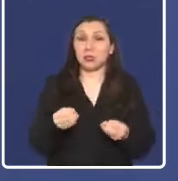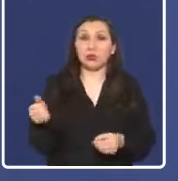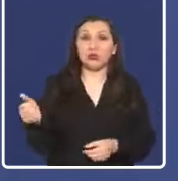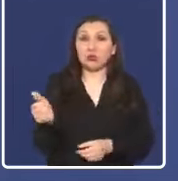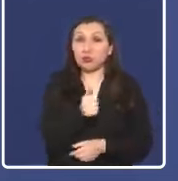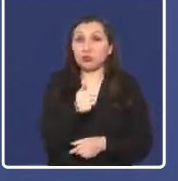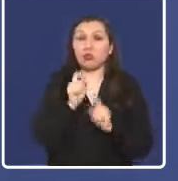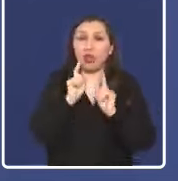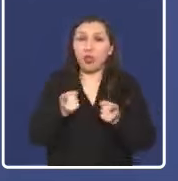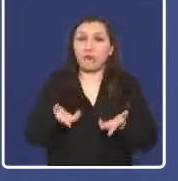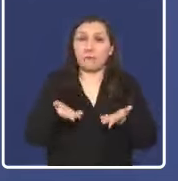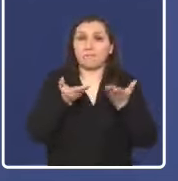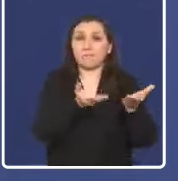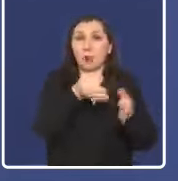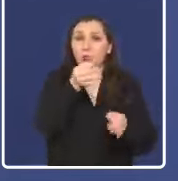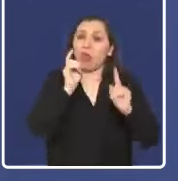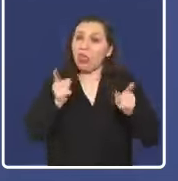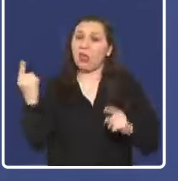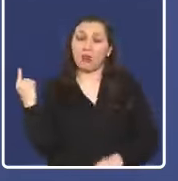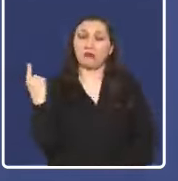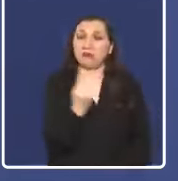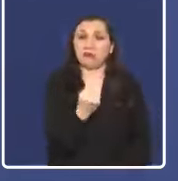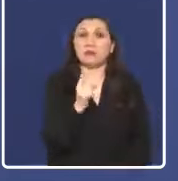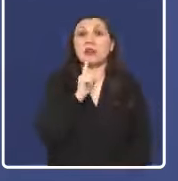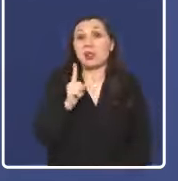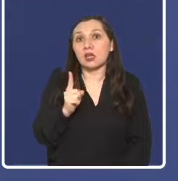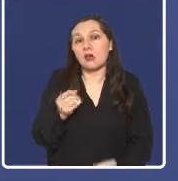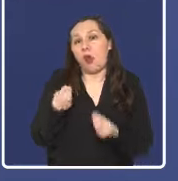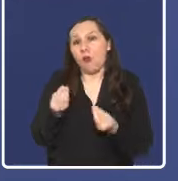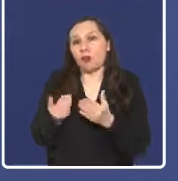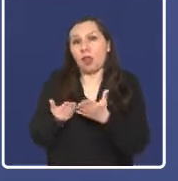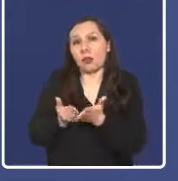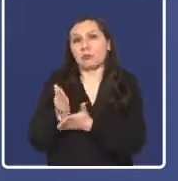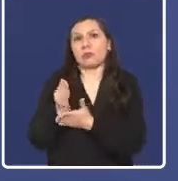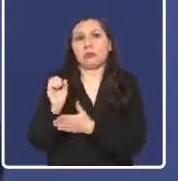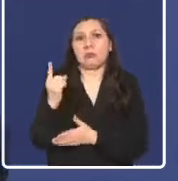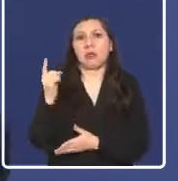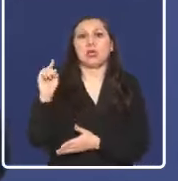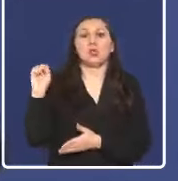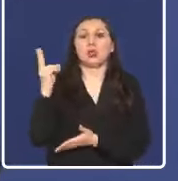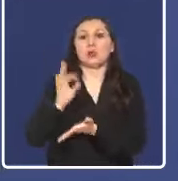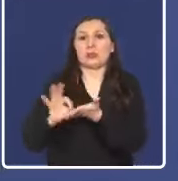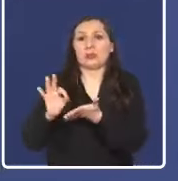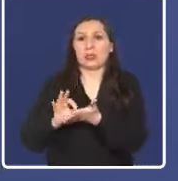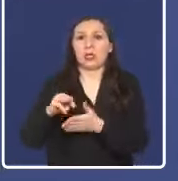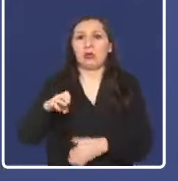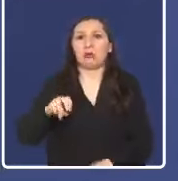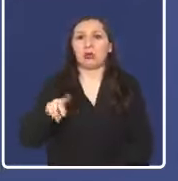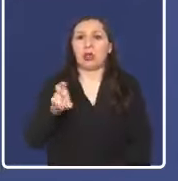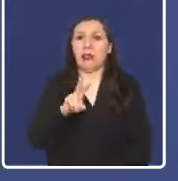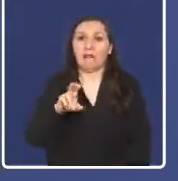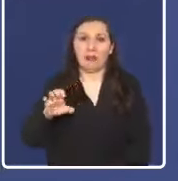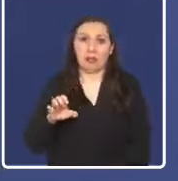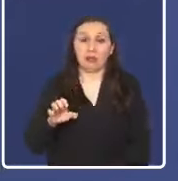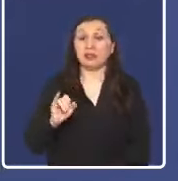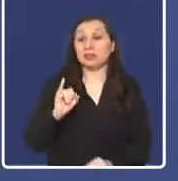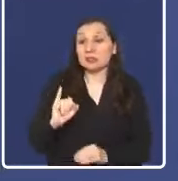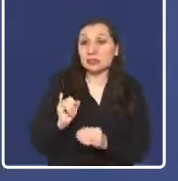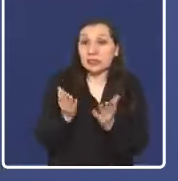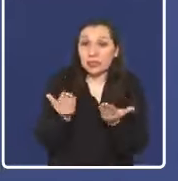quienes tengan que estar a disposición de la justicia lo tienen que hacer, partiendo, por cierto, por el ex subsecretario Monsalve. Pero si se